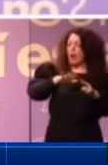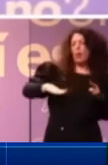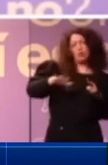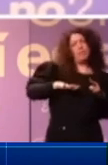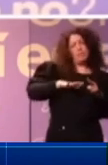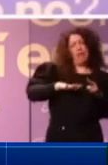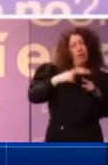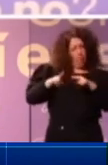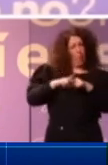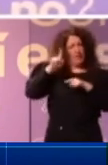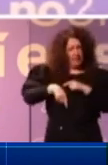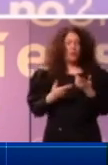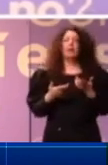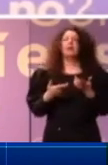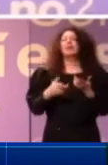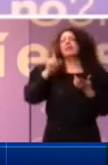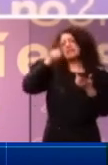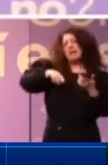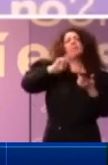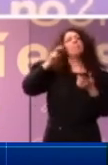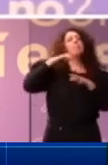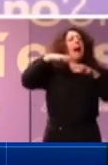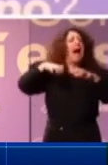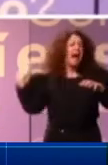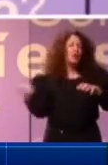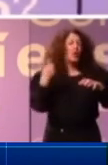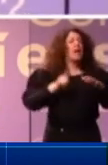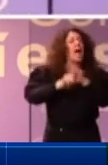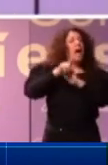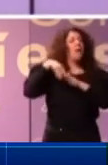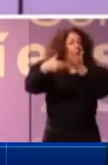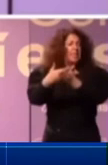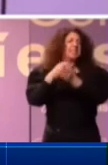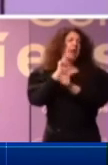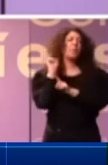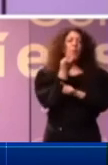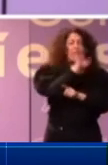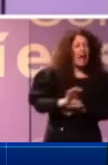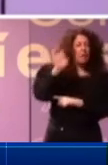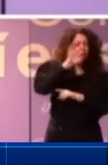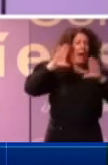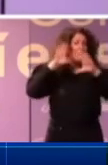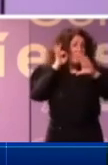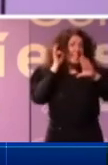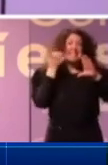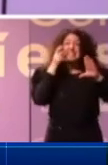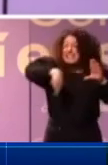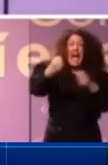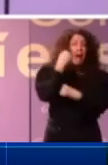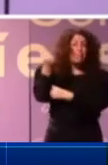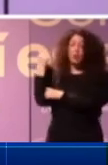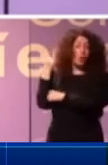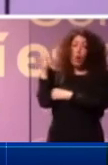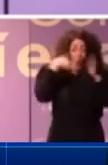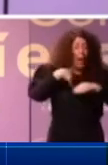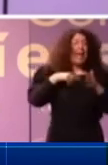sé, nos vamos a acabar mordiendo la abeja a todos, porque es que esta mujer dice una cantidad de bobadas y además como le dan ese eco a los medios de comunicación,